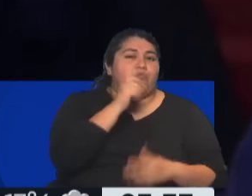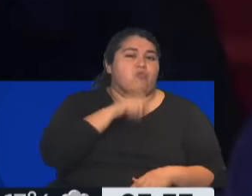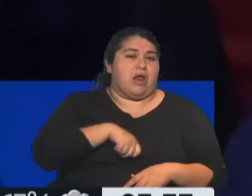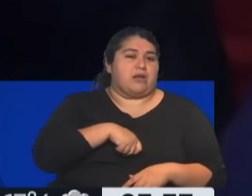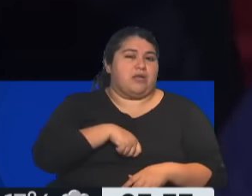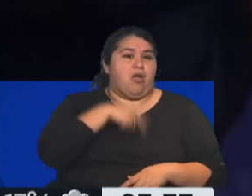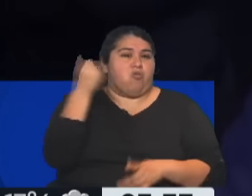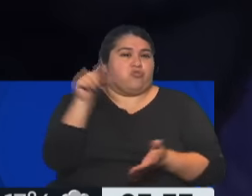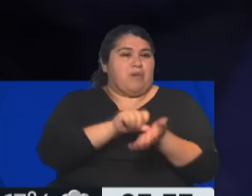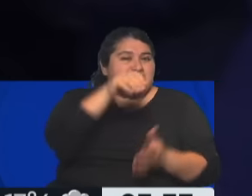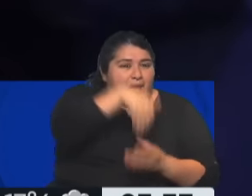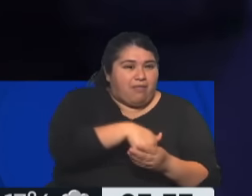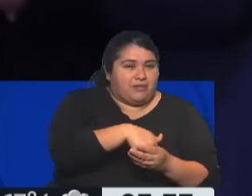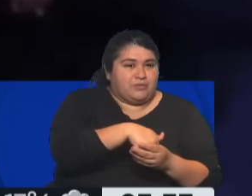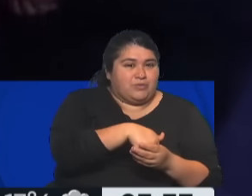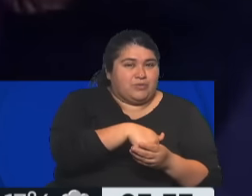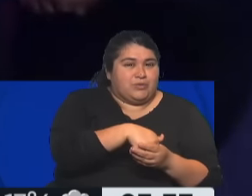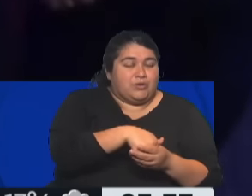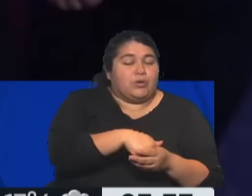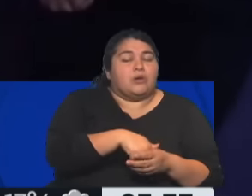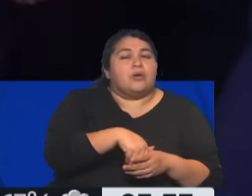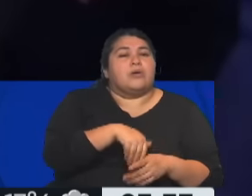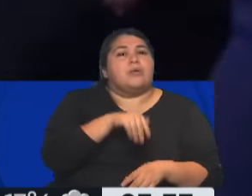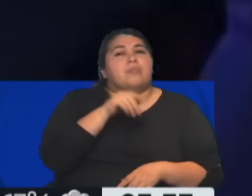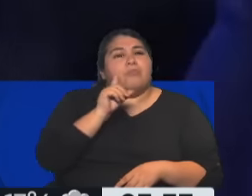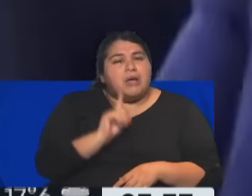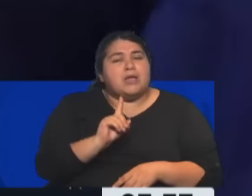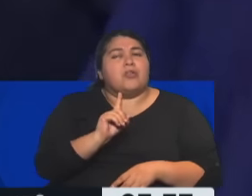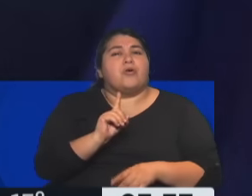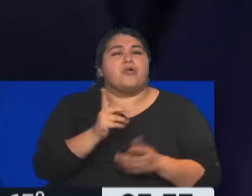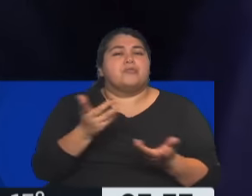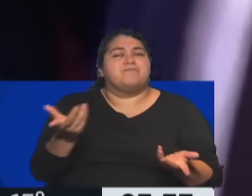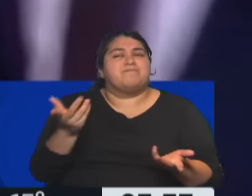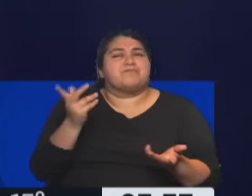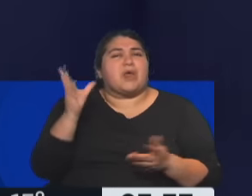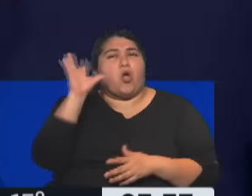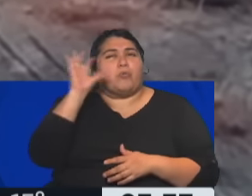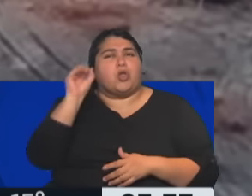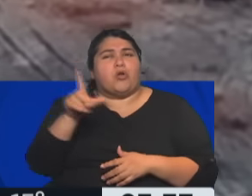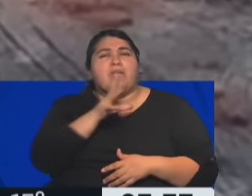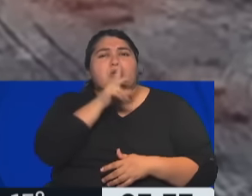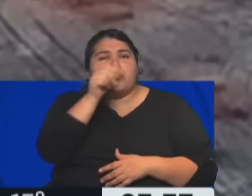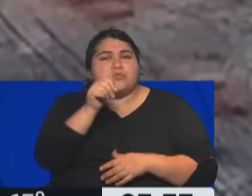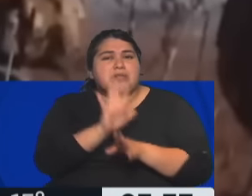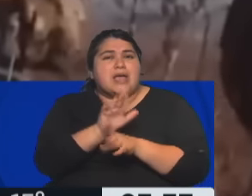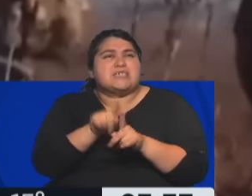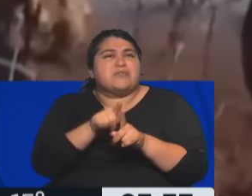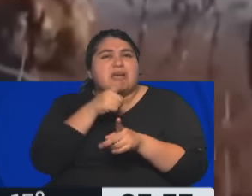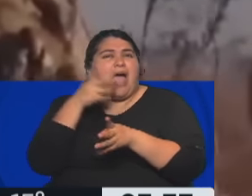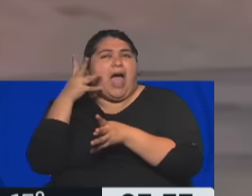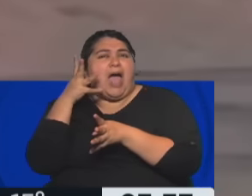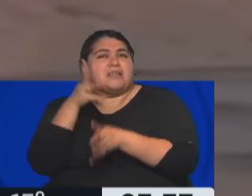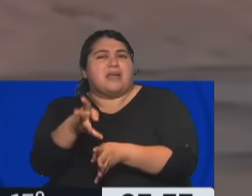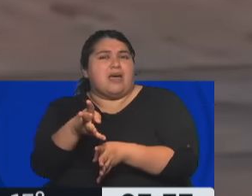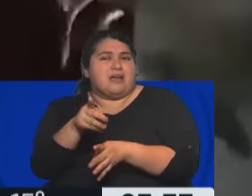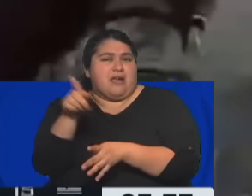Por lo tanto, no tiene esa observación rusa de que se está atacando a su